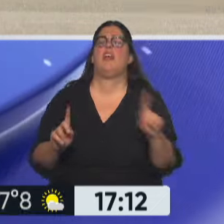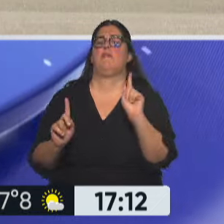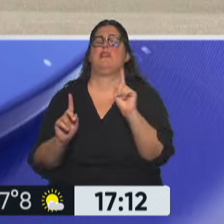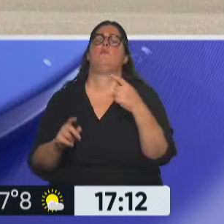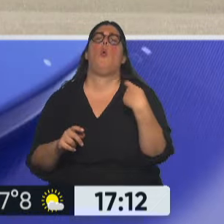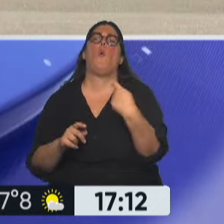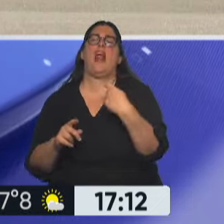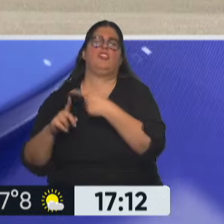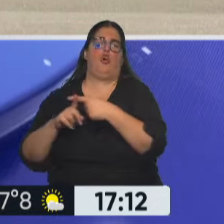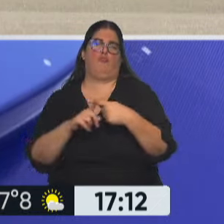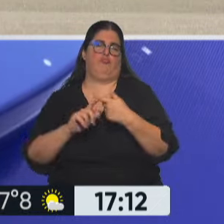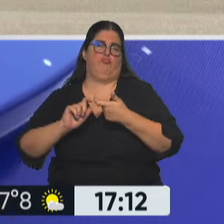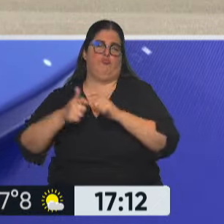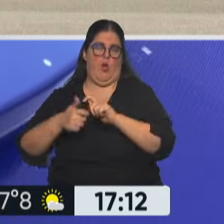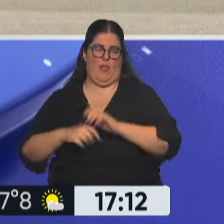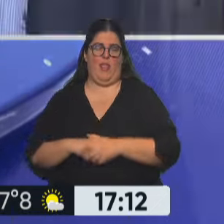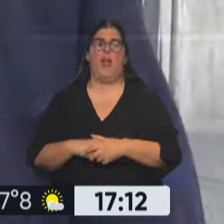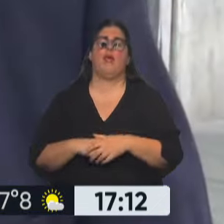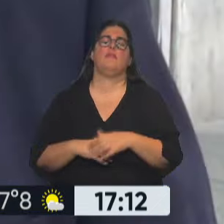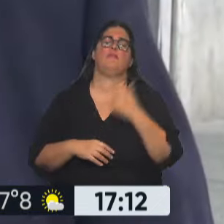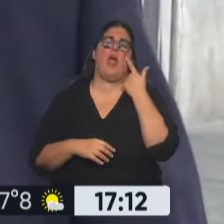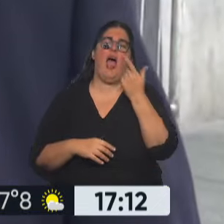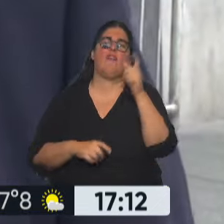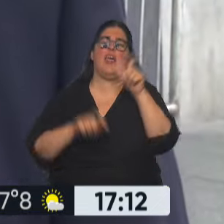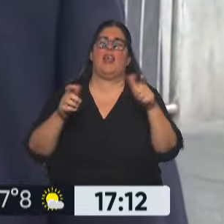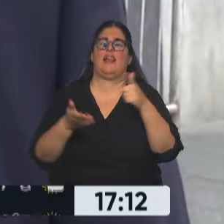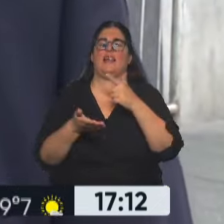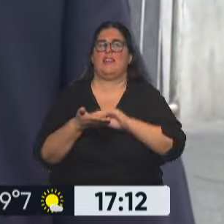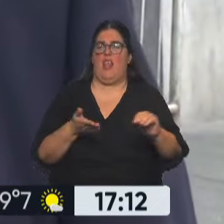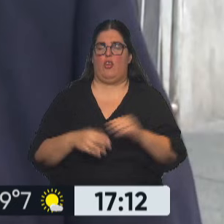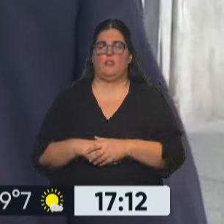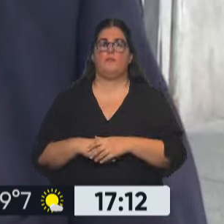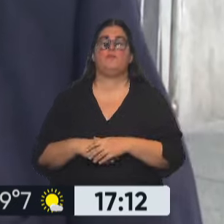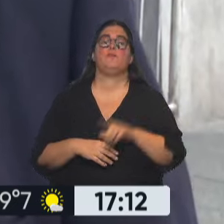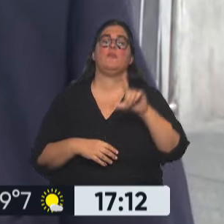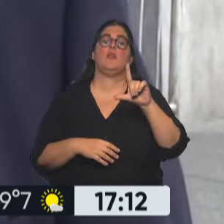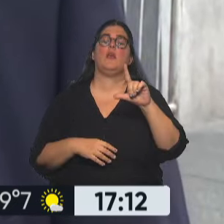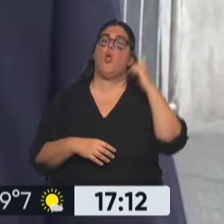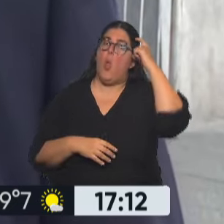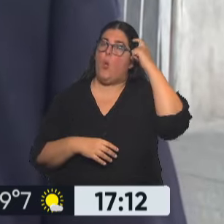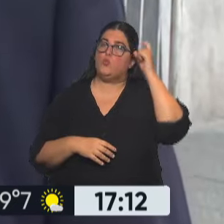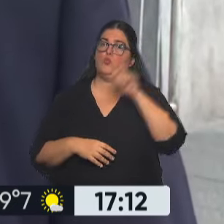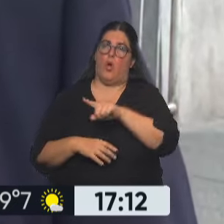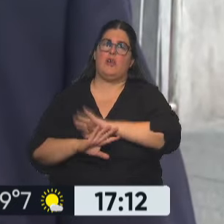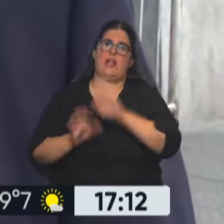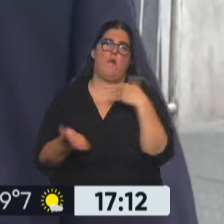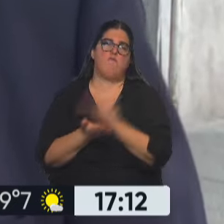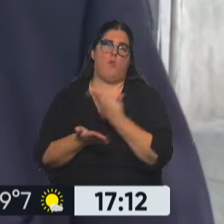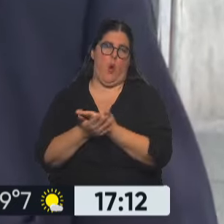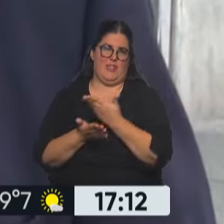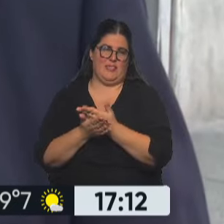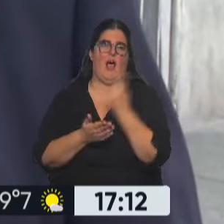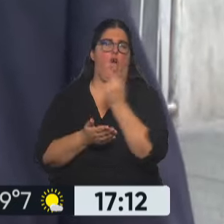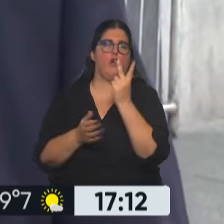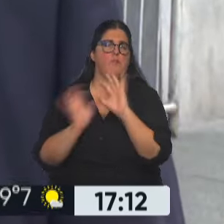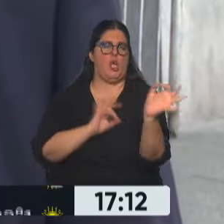jubilatoria. Si les parece bien, vamos a escuchar a los legisladores. El Lustó presentó un proyecto porque manifestó su disidencia de entrada en ambos